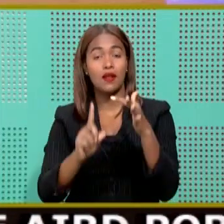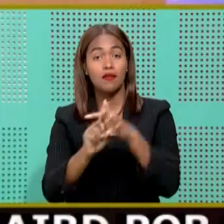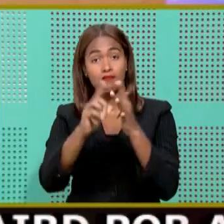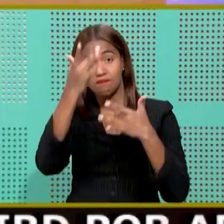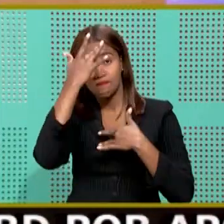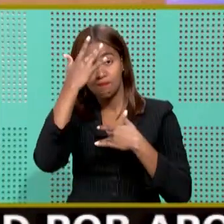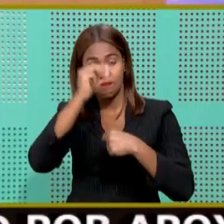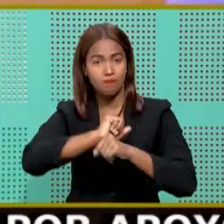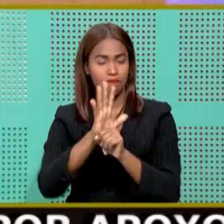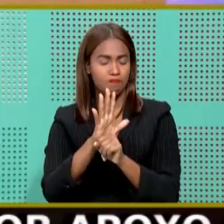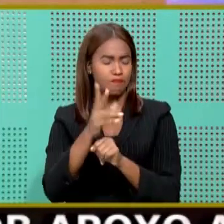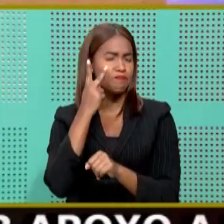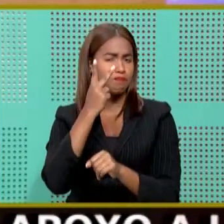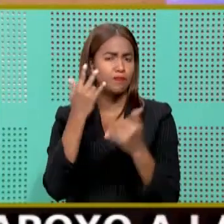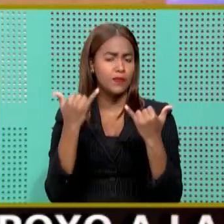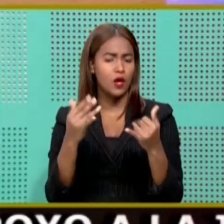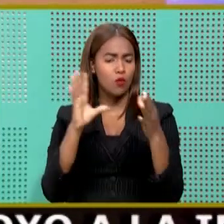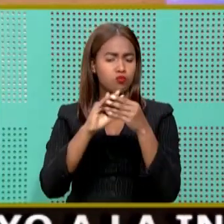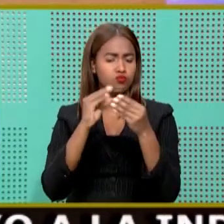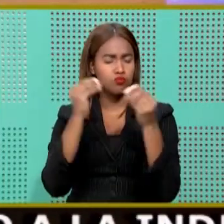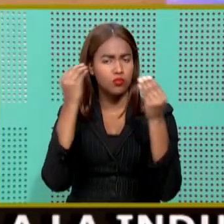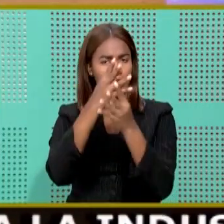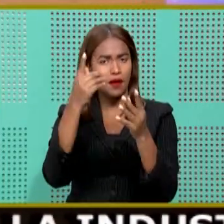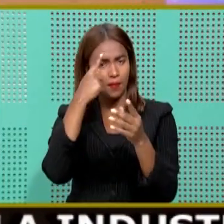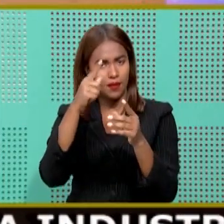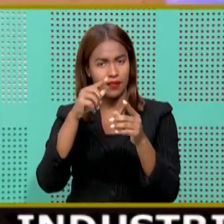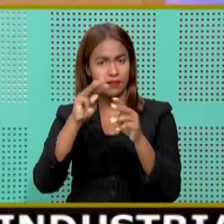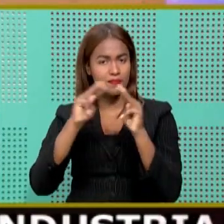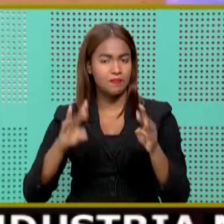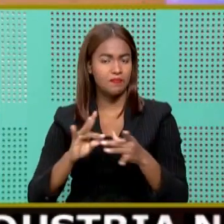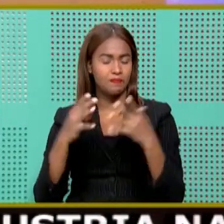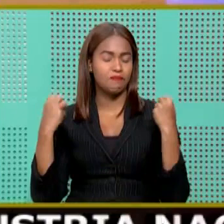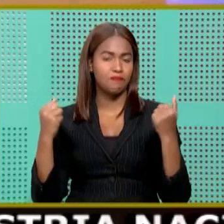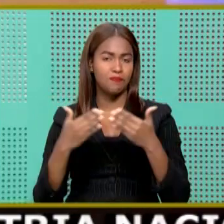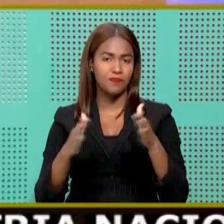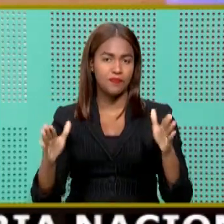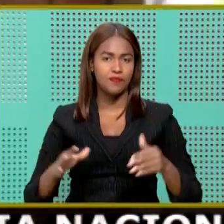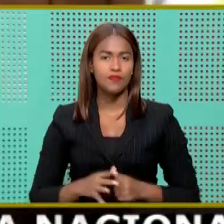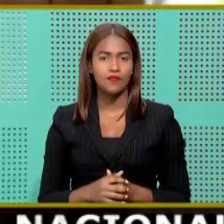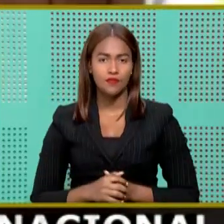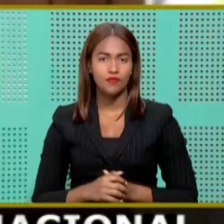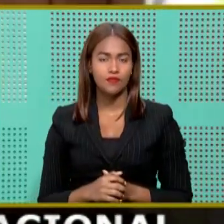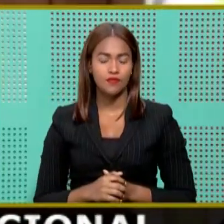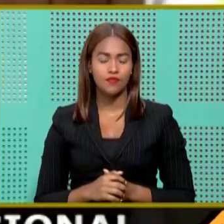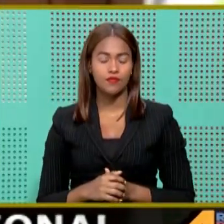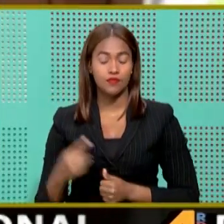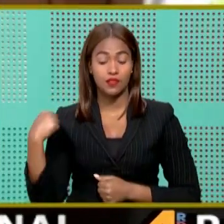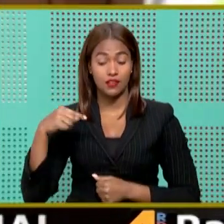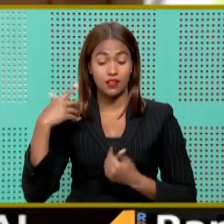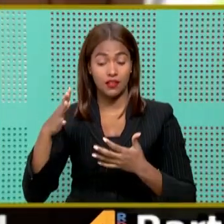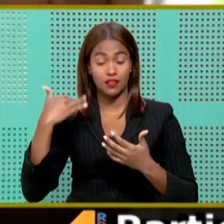COVID-19. Veamos a continuación los detalles ofrecidos por el ministro de Salud Pública. Que hemos alcanzado las